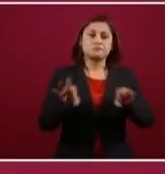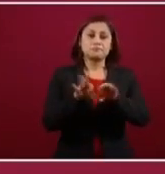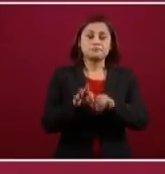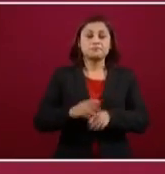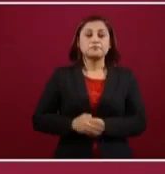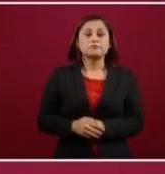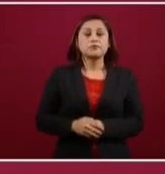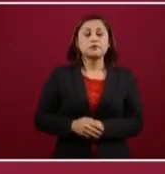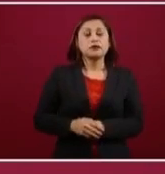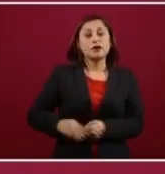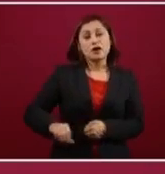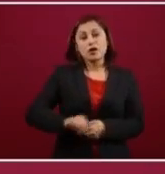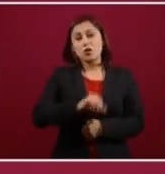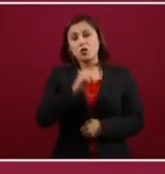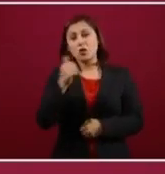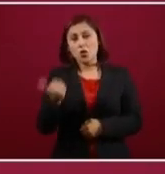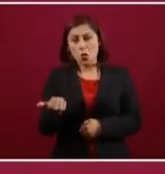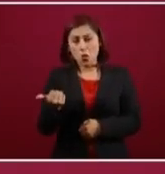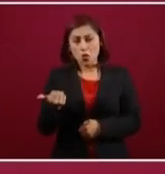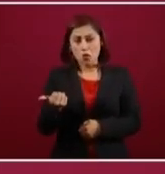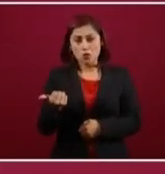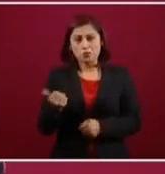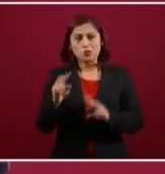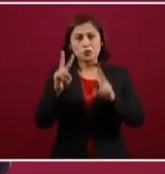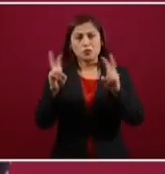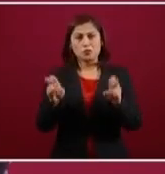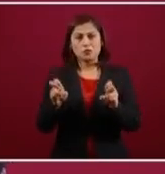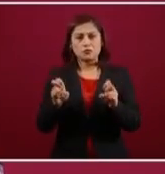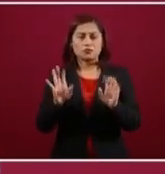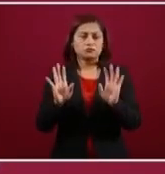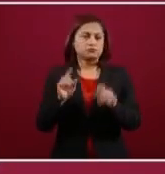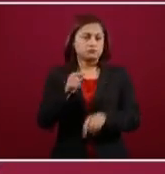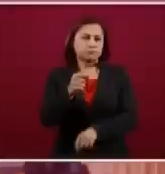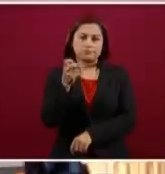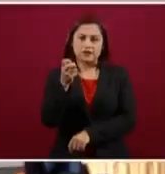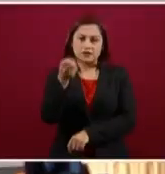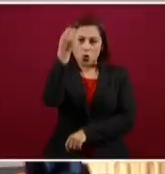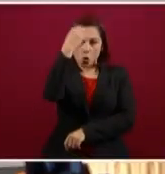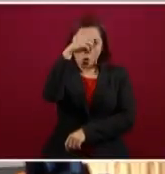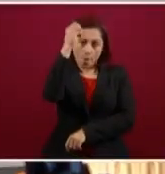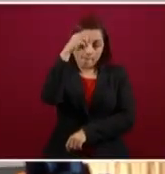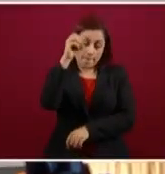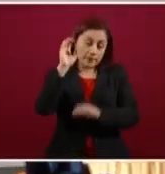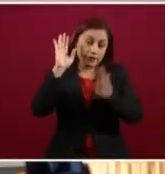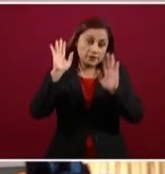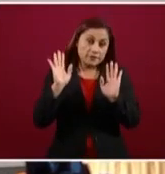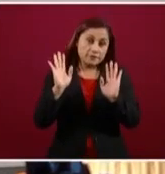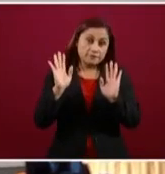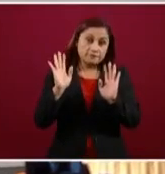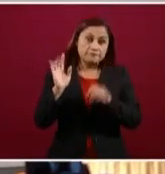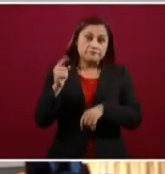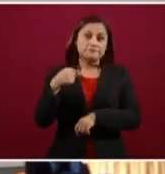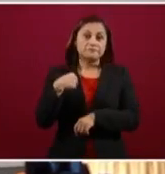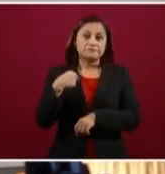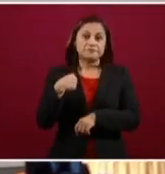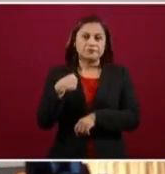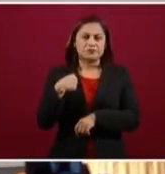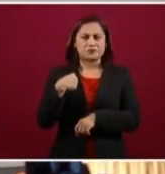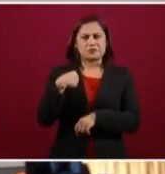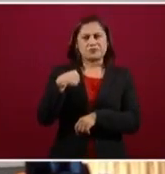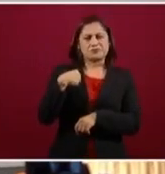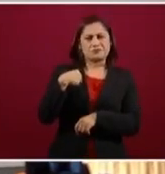pues es una opinión, yo ni siquiera llamaría